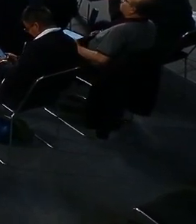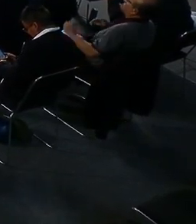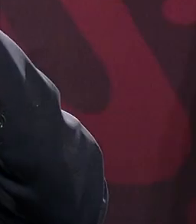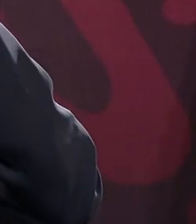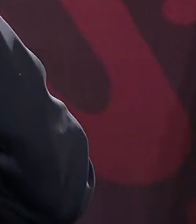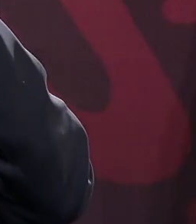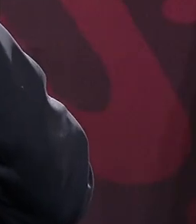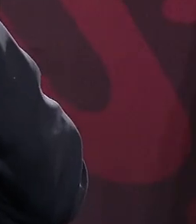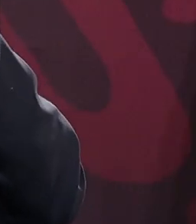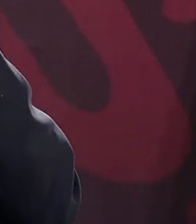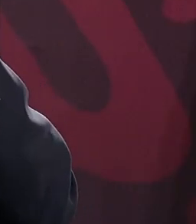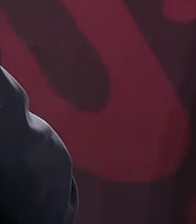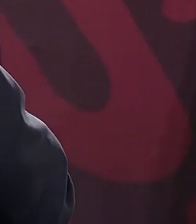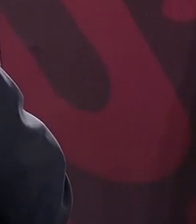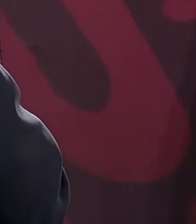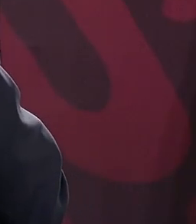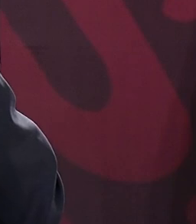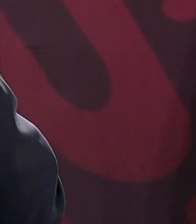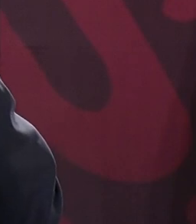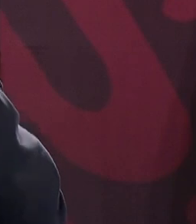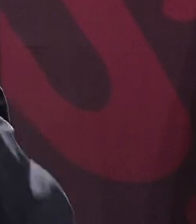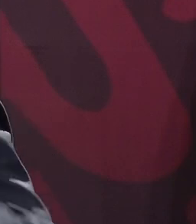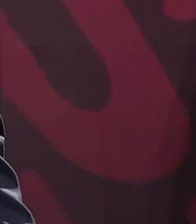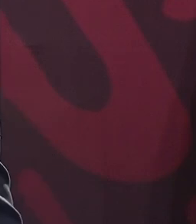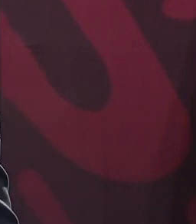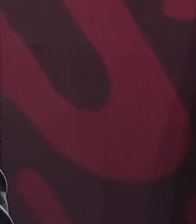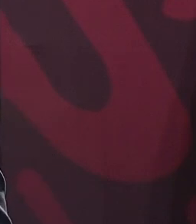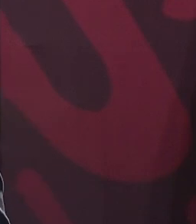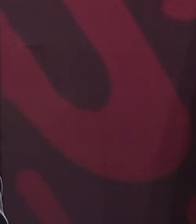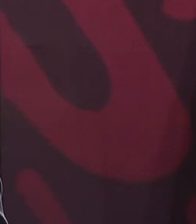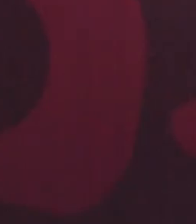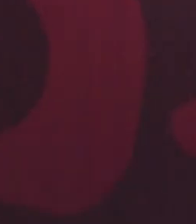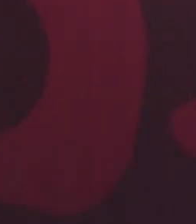Cuando empieza a burlarse de unos indígenas,